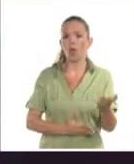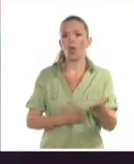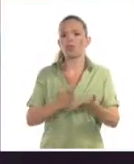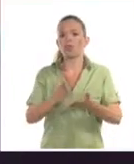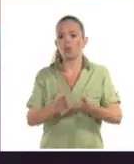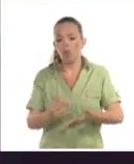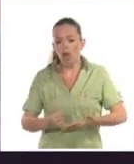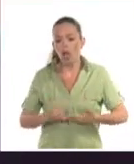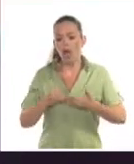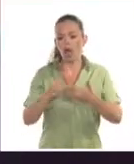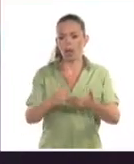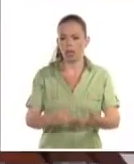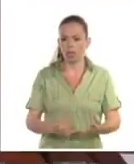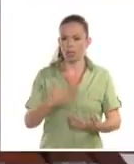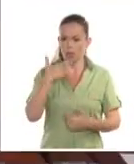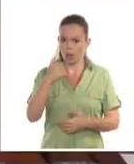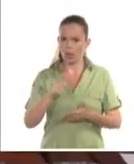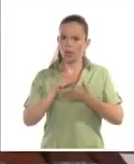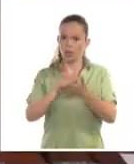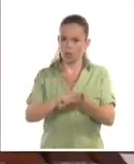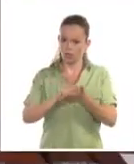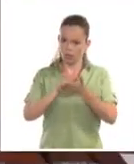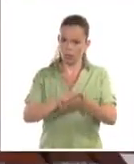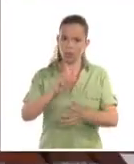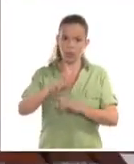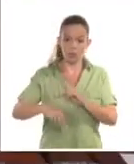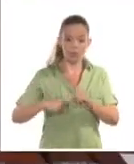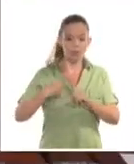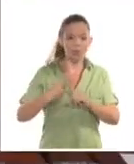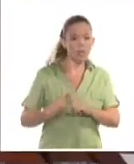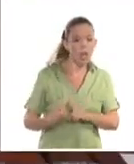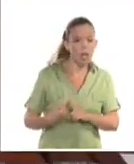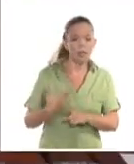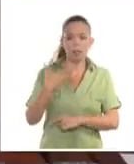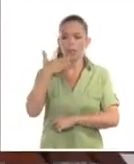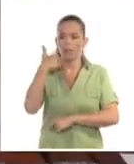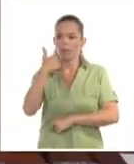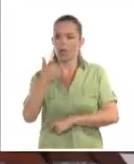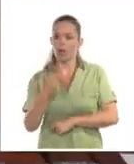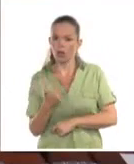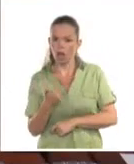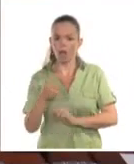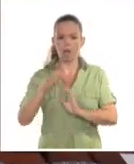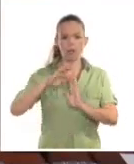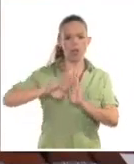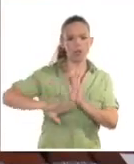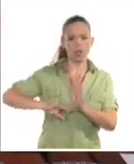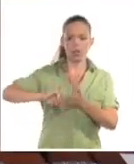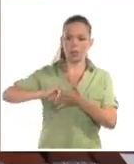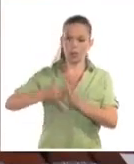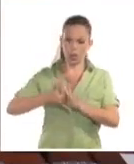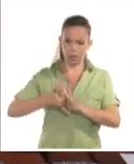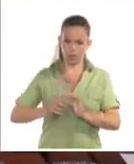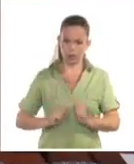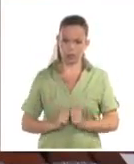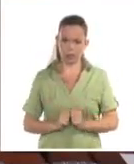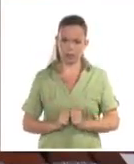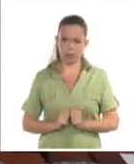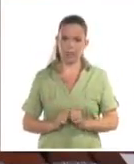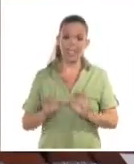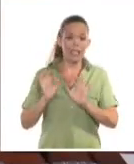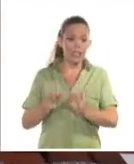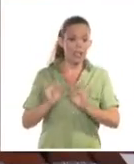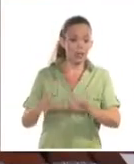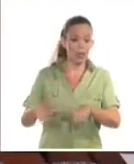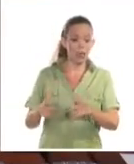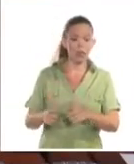y servicios y avanzar entonces las proyecciones con programas y proyectos No siempre es así y está